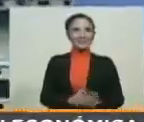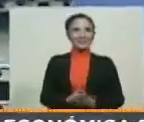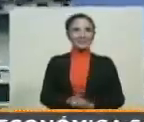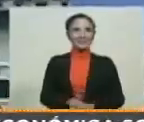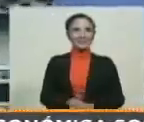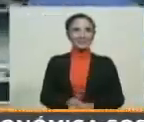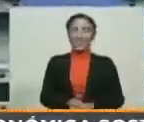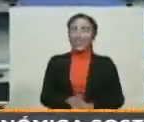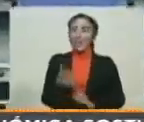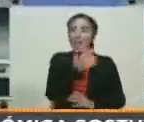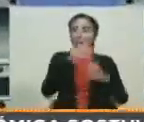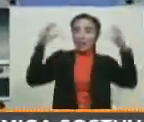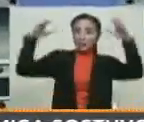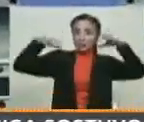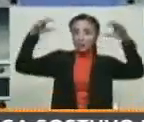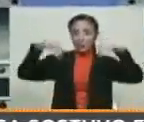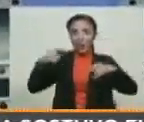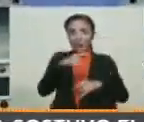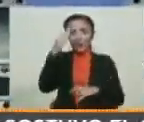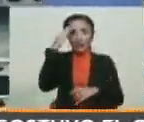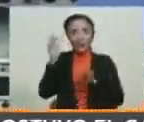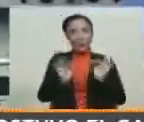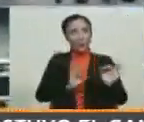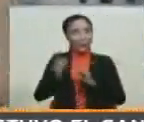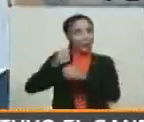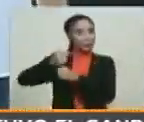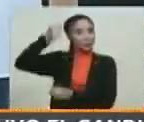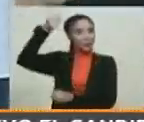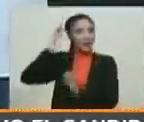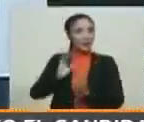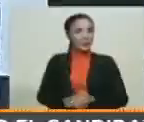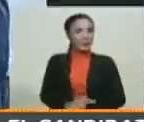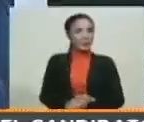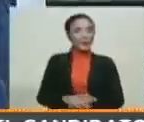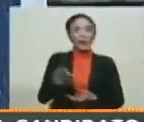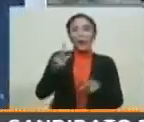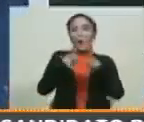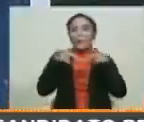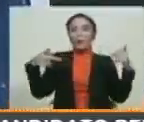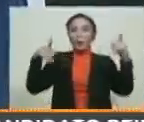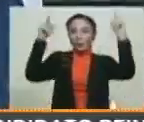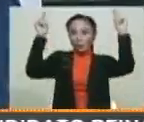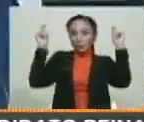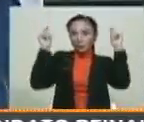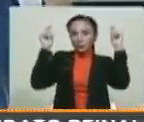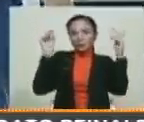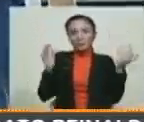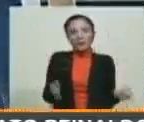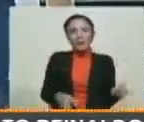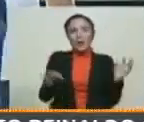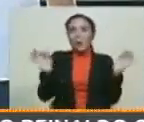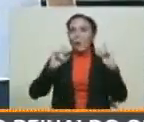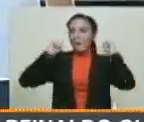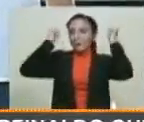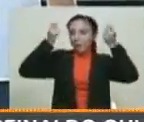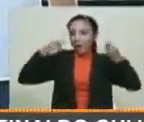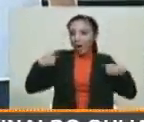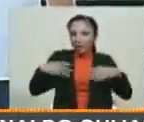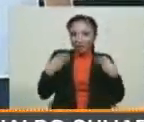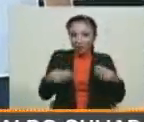si llega a llover saquen su paraguas o un periódico o un plástico